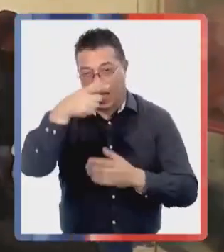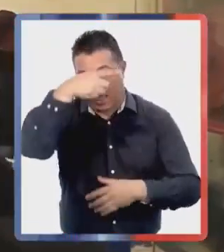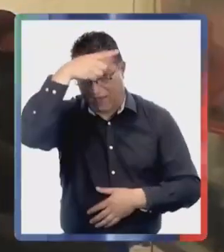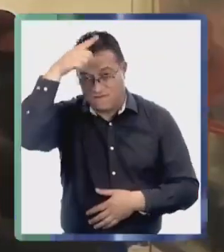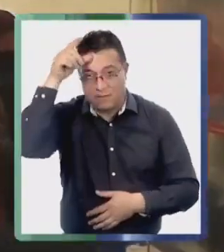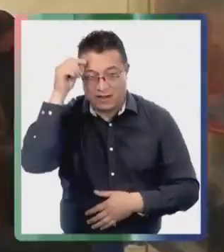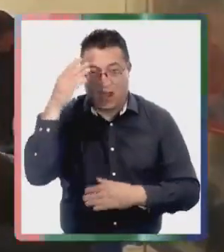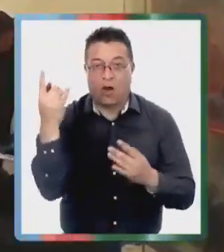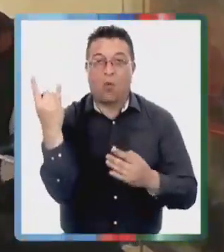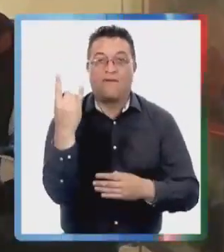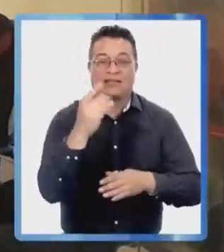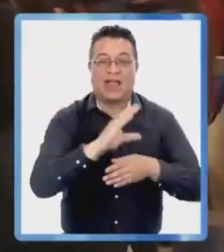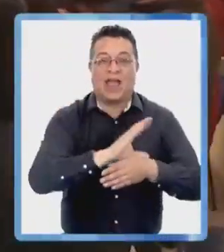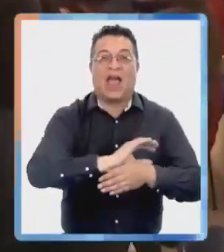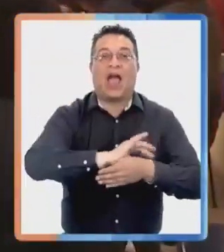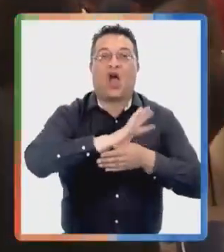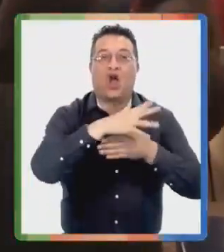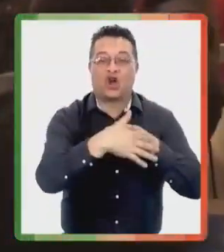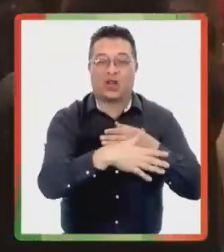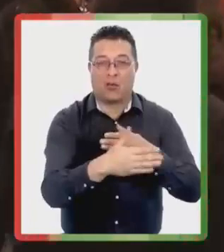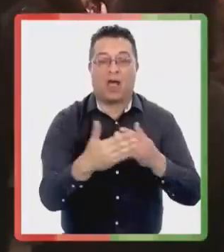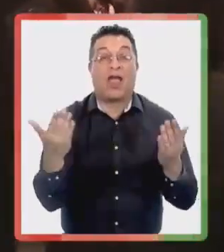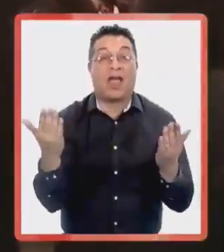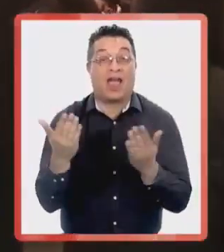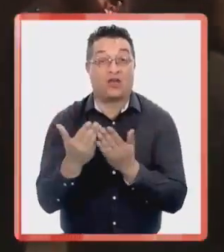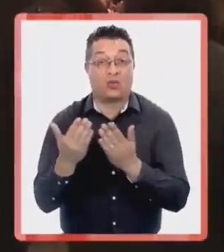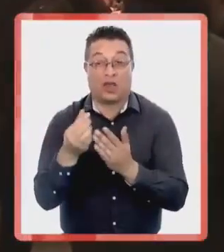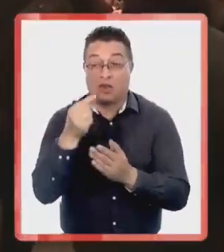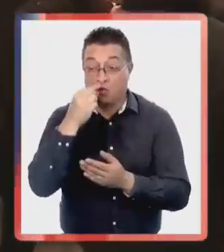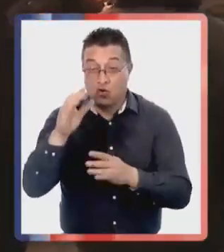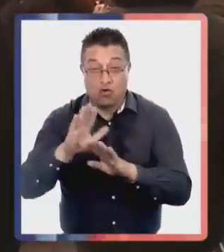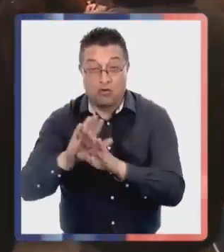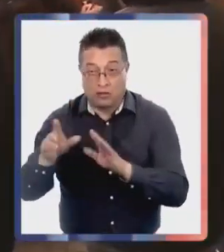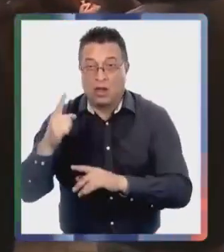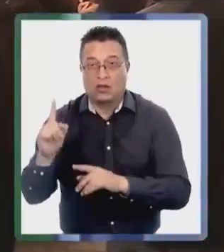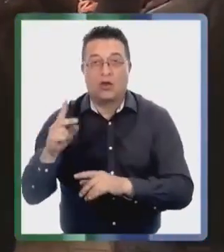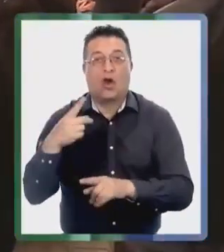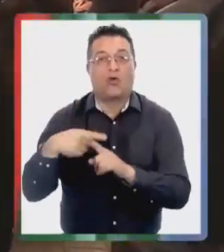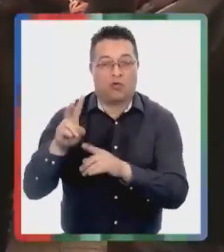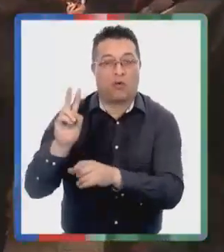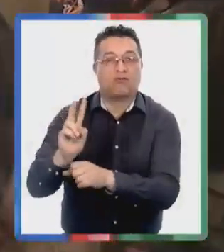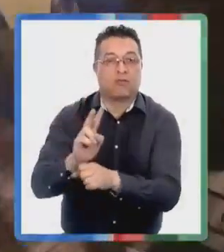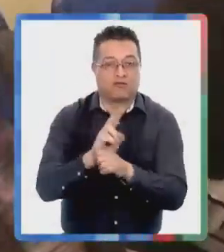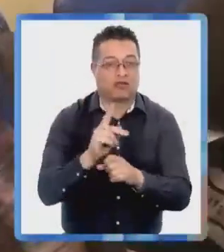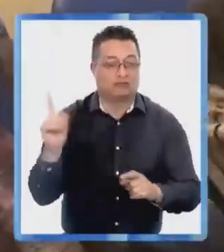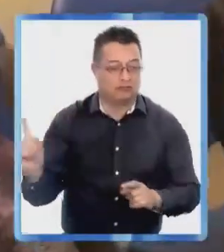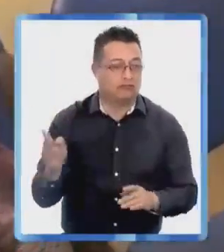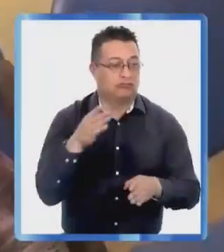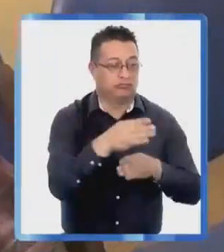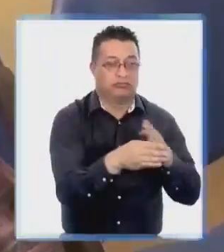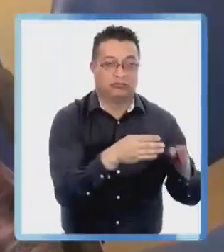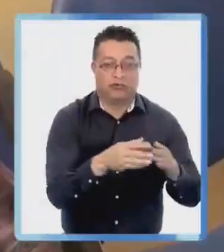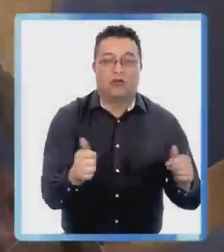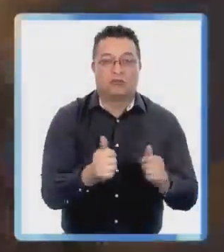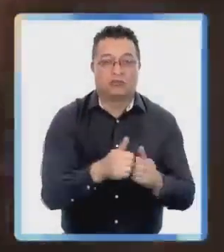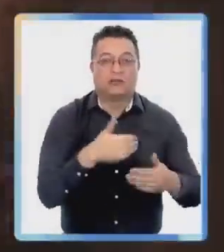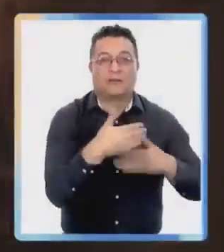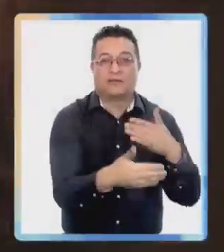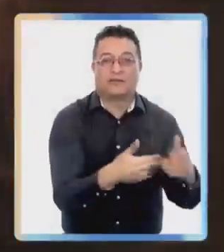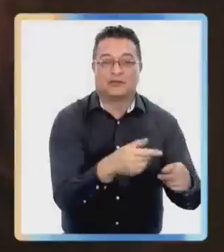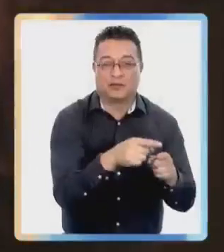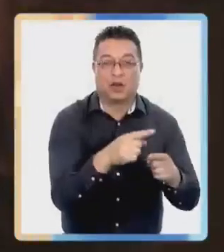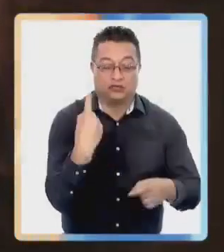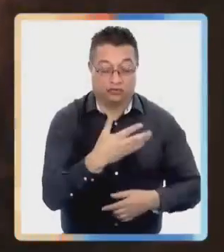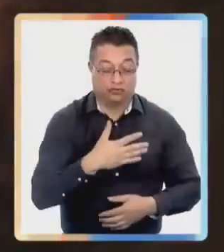Enfermería de la Universidad de Aconcagua, que vino con sus alumnos de último año y algunos docentes para poder apoyarnos con todo el tipo de procedimientos que vamos a realizar.